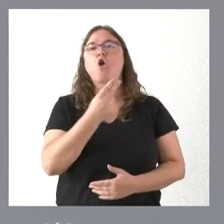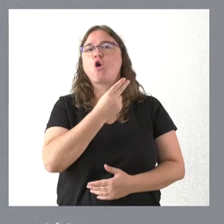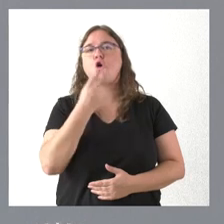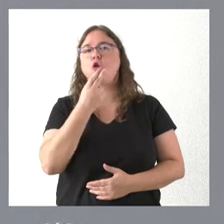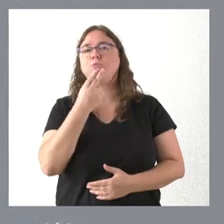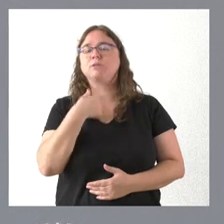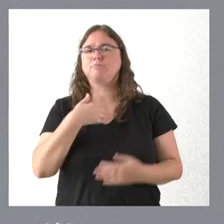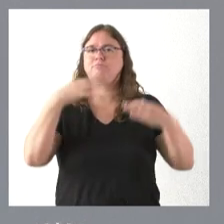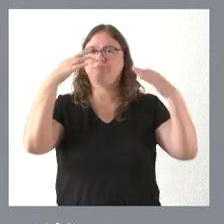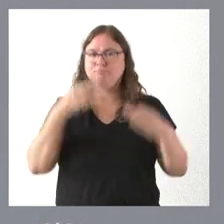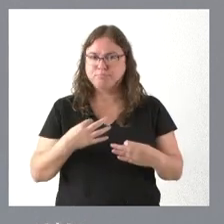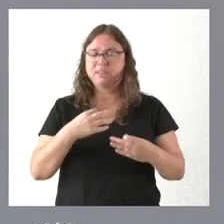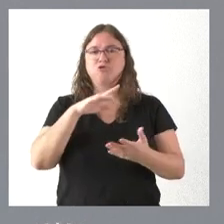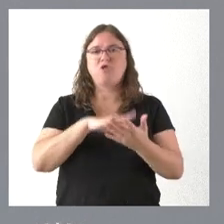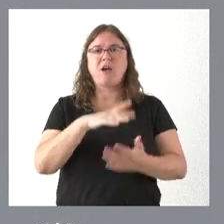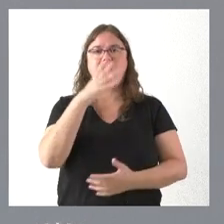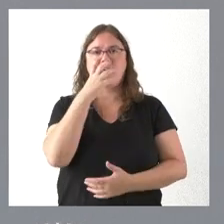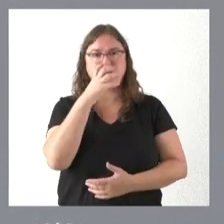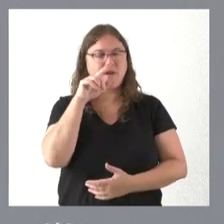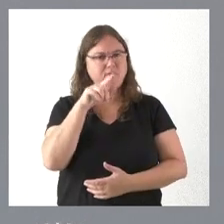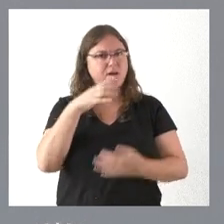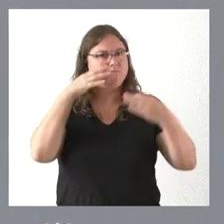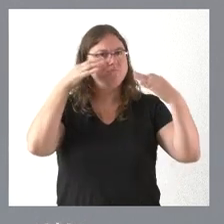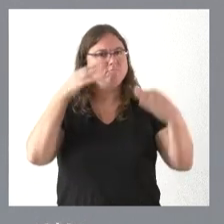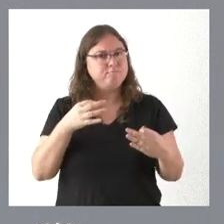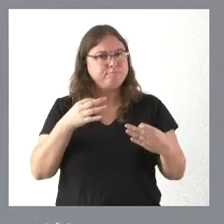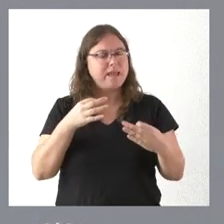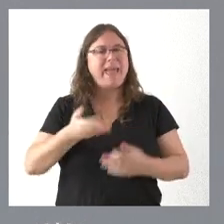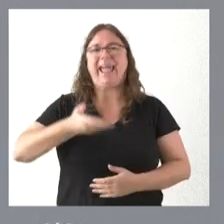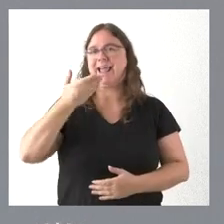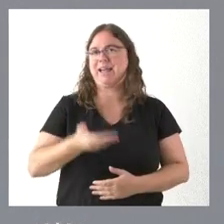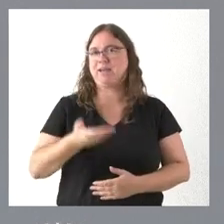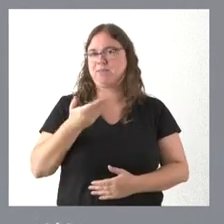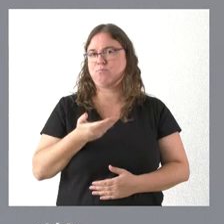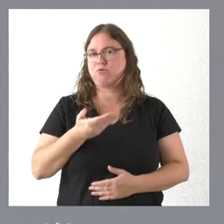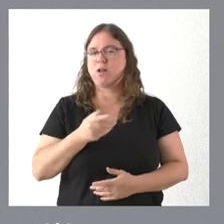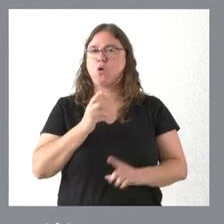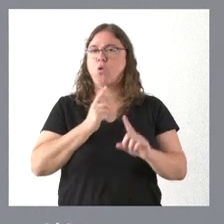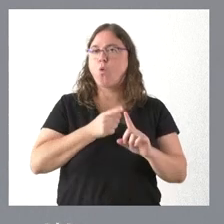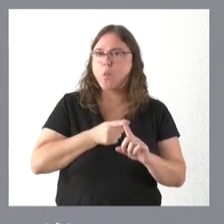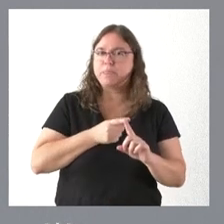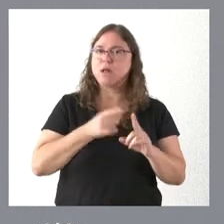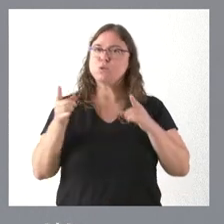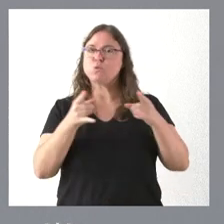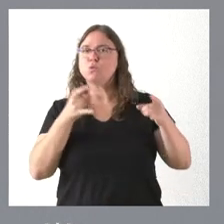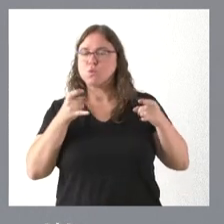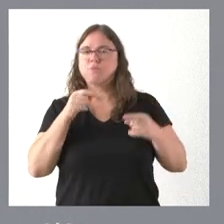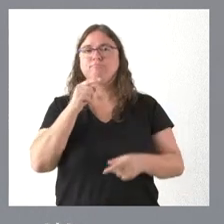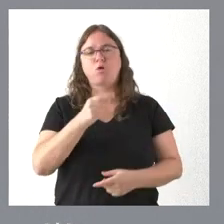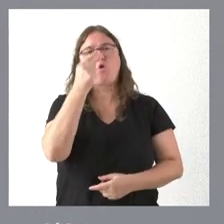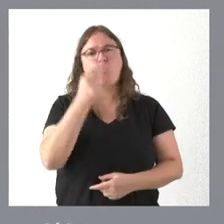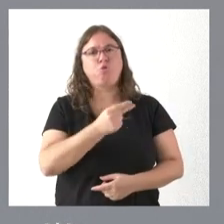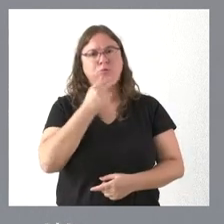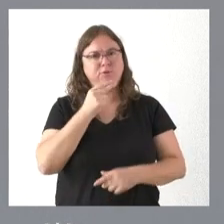que la edición en villafranca del bierzo sea una edición muy importante sea una edición útil se han sido muy atractiva Pues sigue